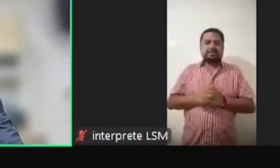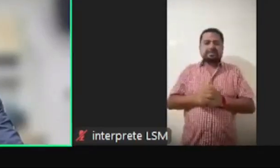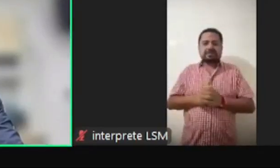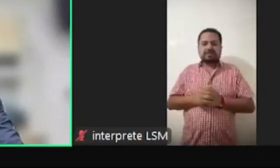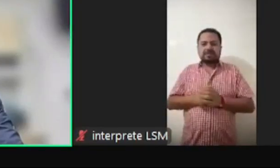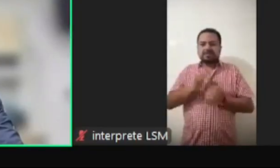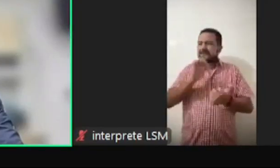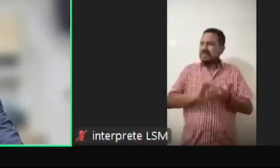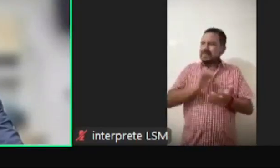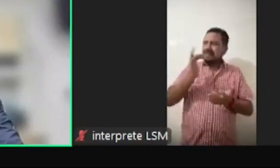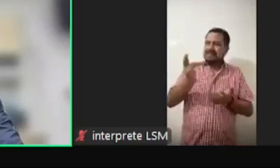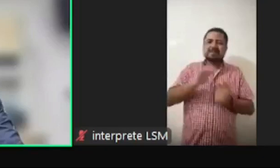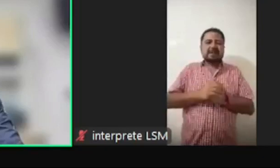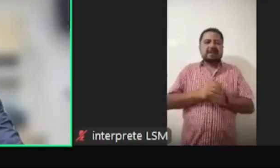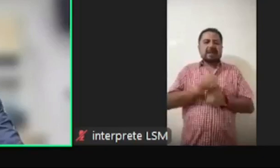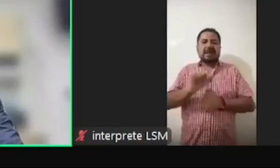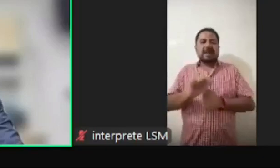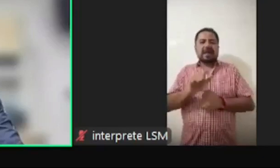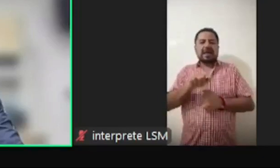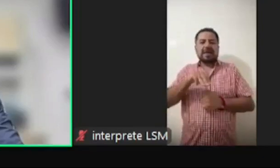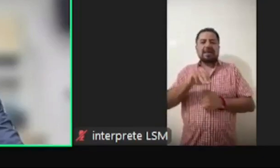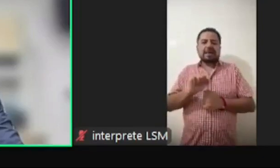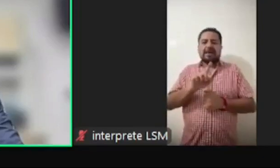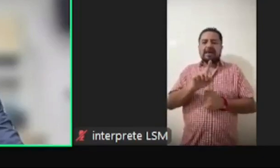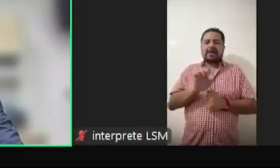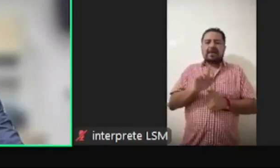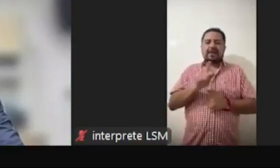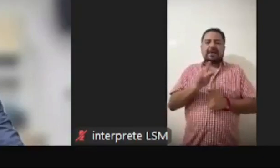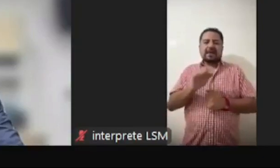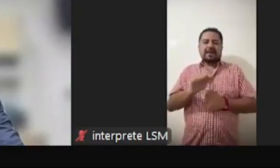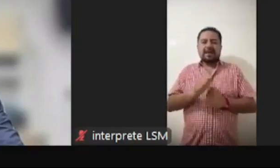Gracias, magistrado. Magistrada ponente, Almadelia Eugenio Alcaraz.